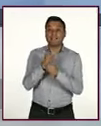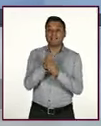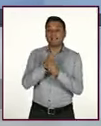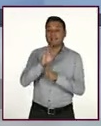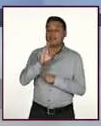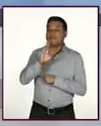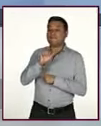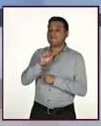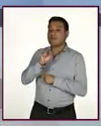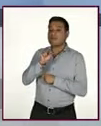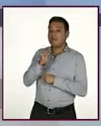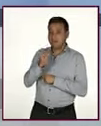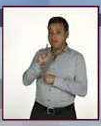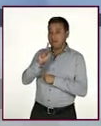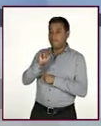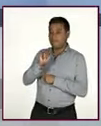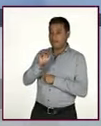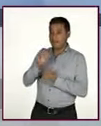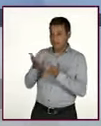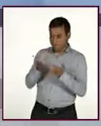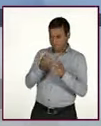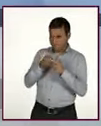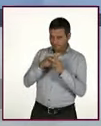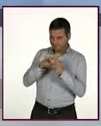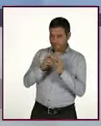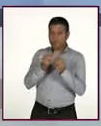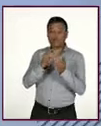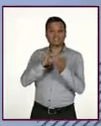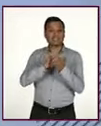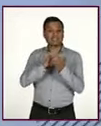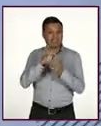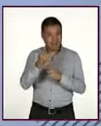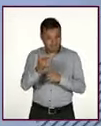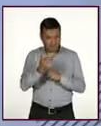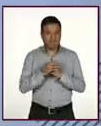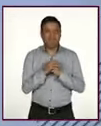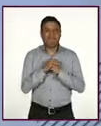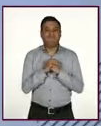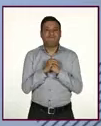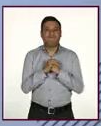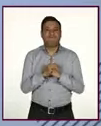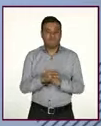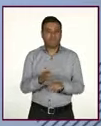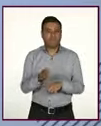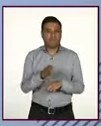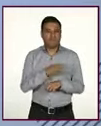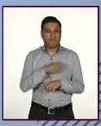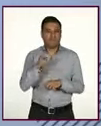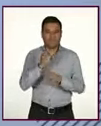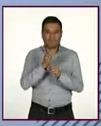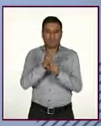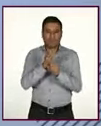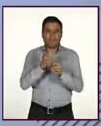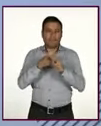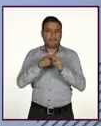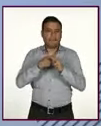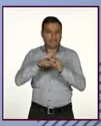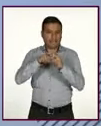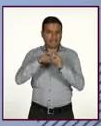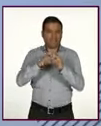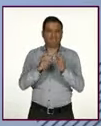Pineda. Y sin más preámbulo, Fanny, te damos la palabra. Adelante, por favor. Muchas gracias, Julieta. Pues bueno, vamos a